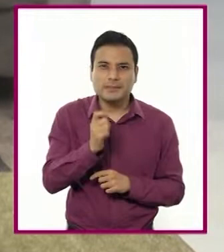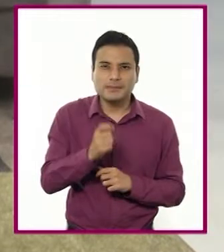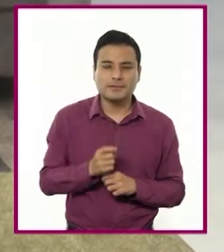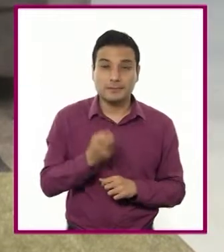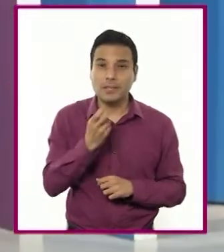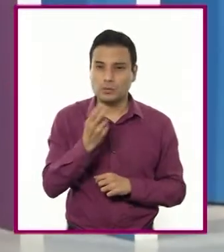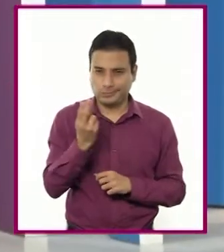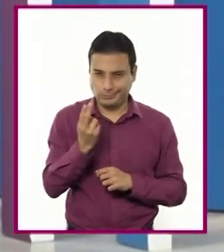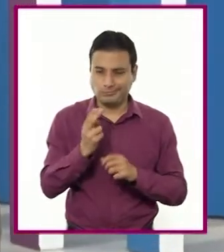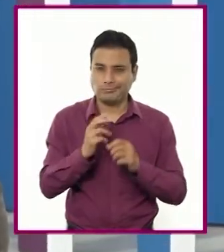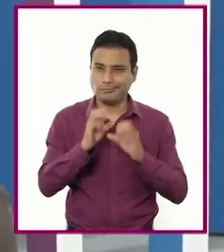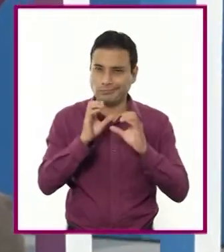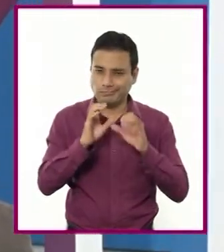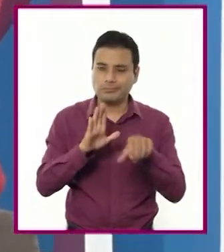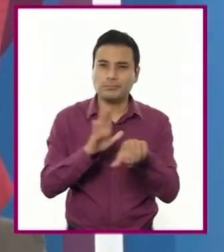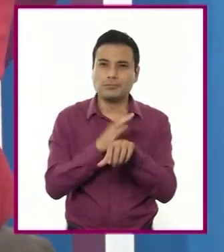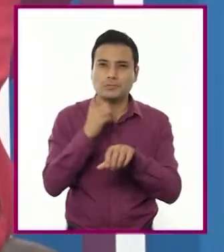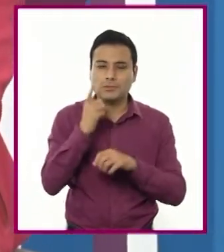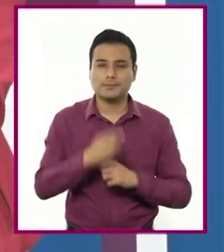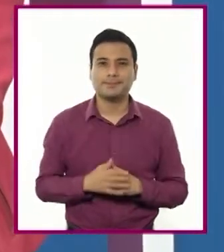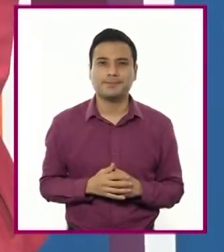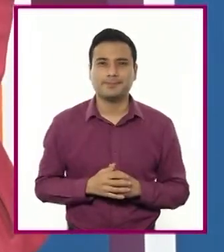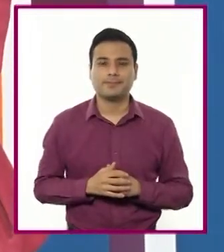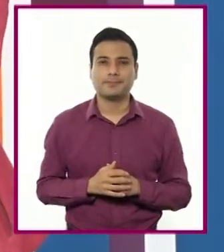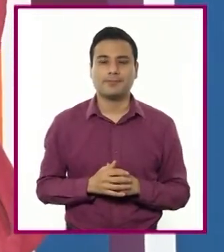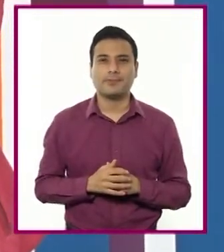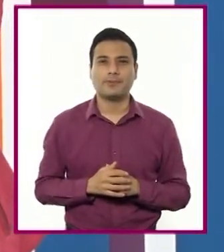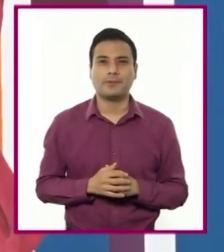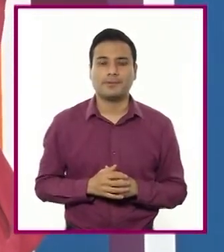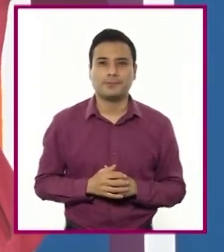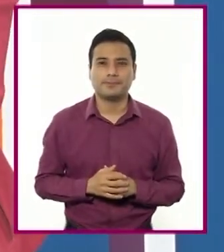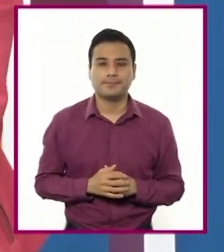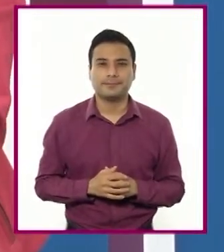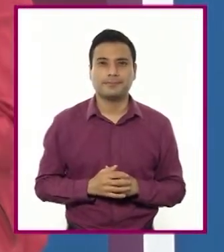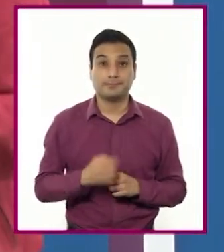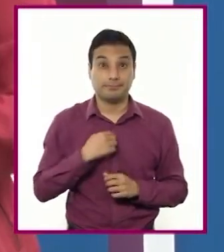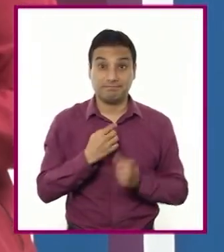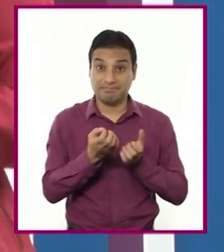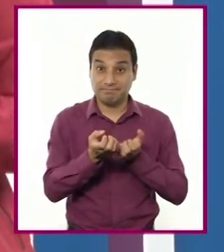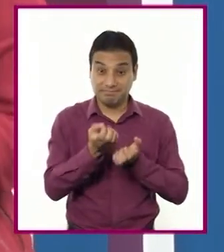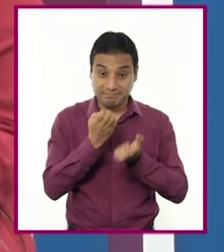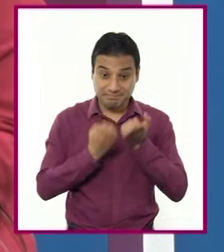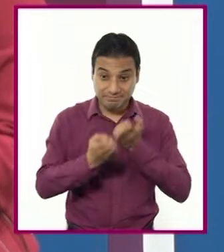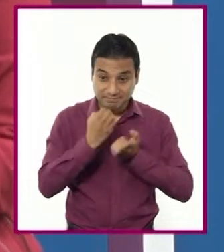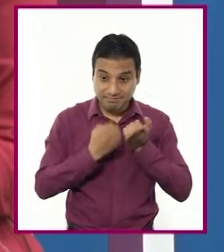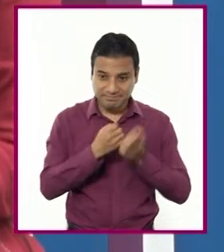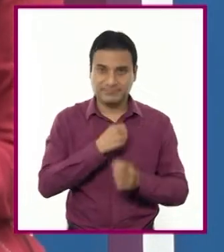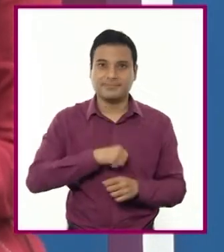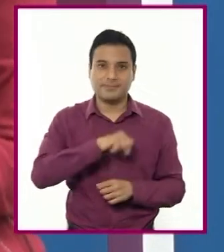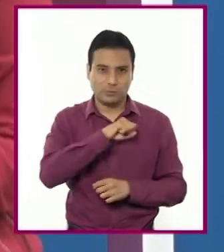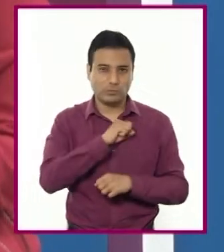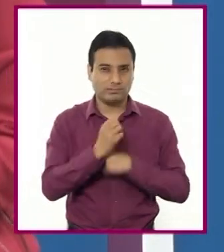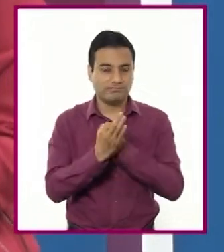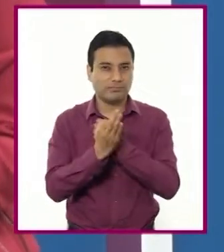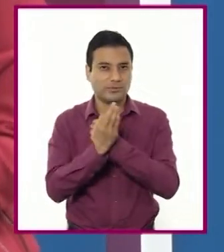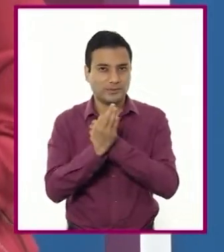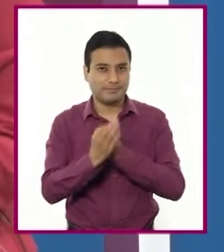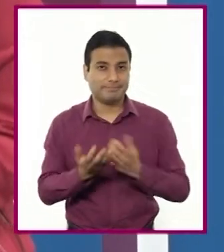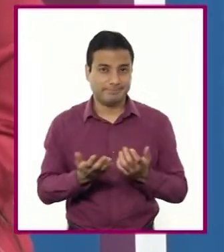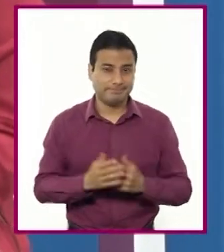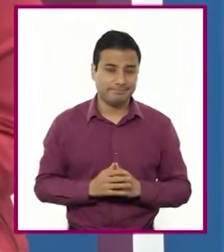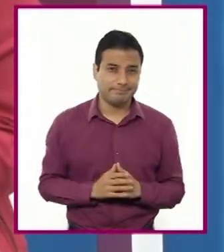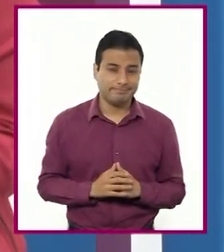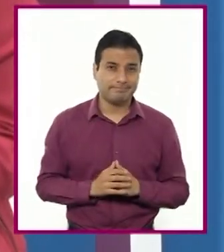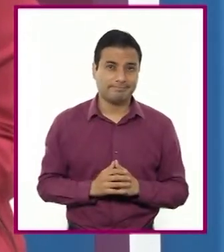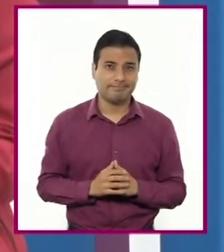ello? La actividad física aporta beneficios para la salud sumamente importantes en los y las